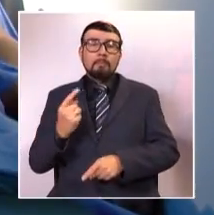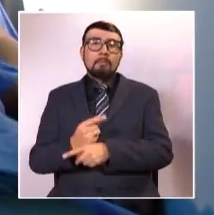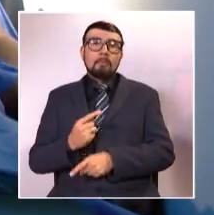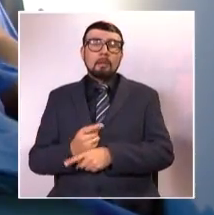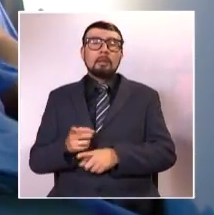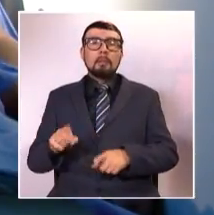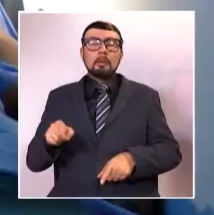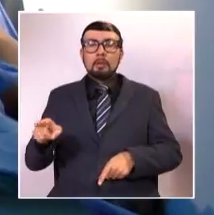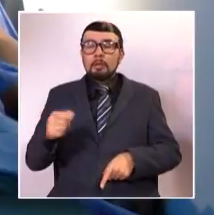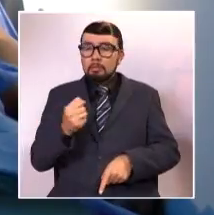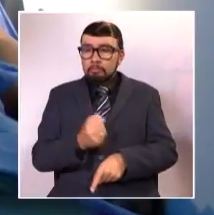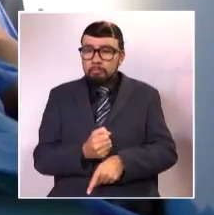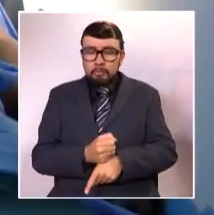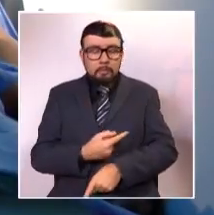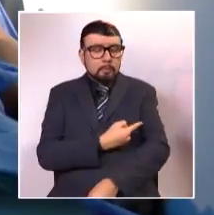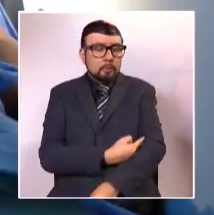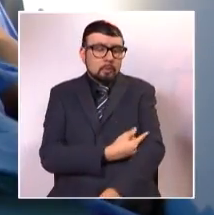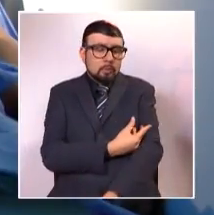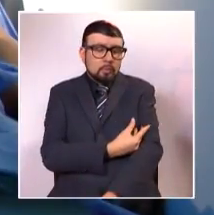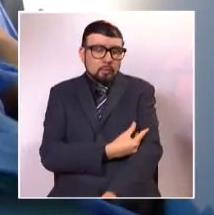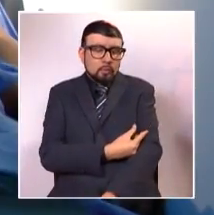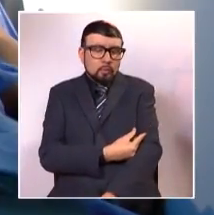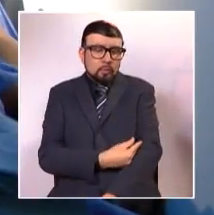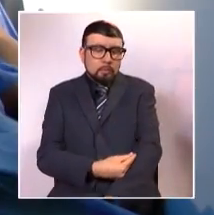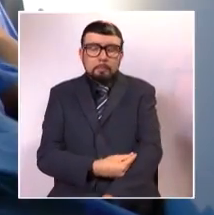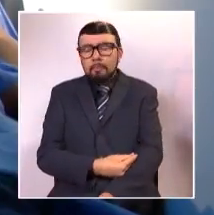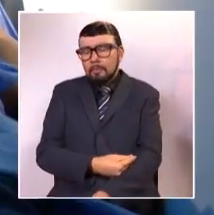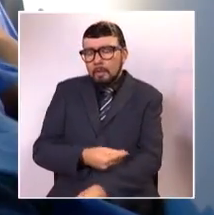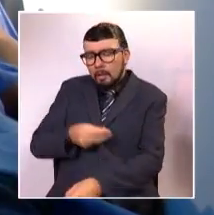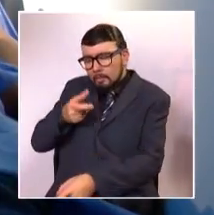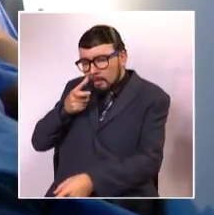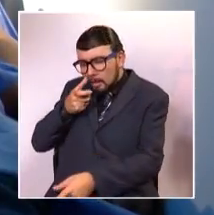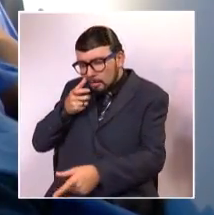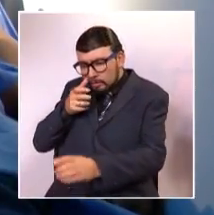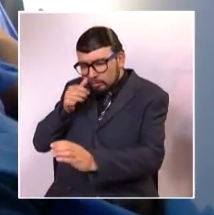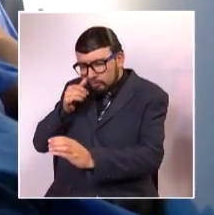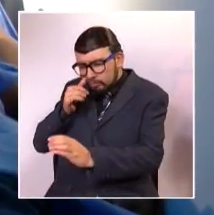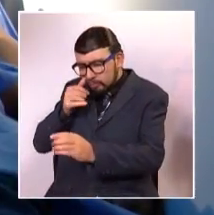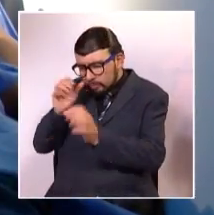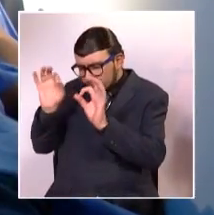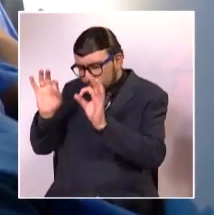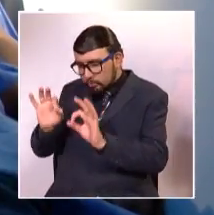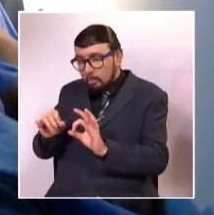es un examen en sangre que nos habla ya de que estén creciendo pequeñas